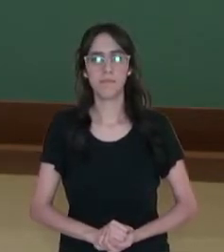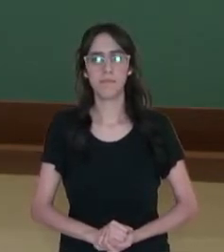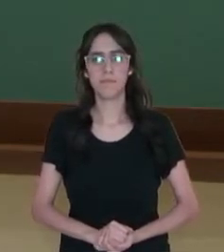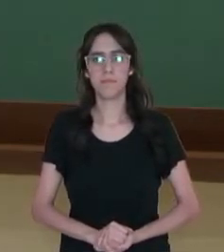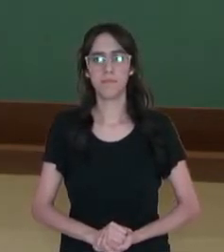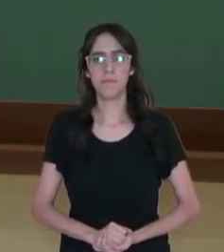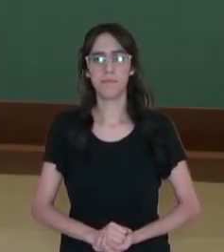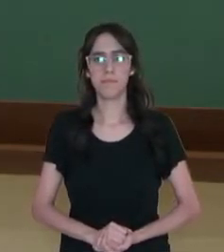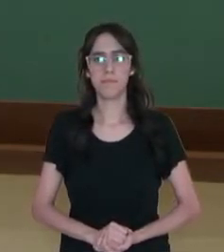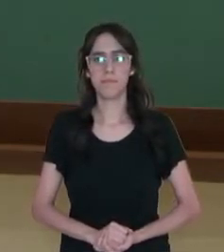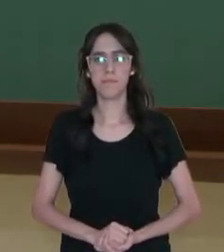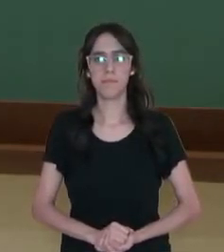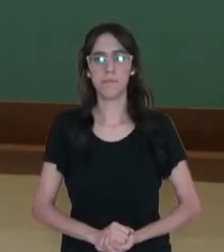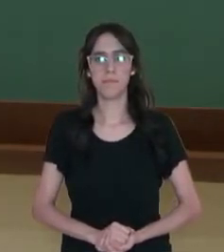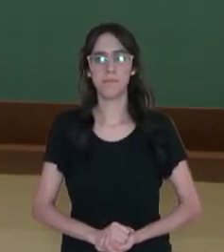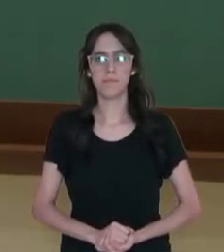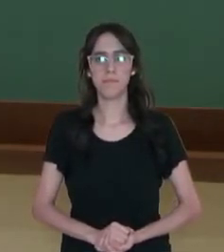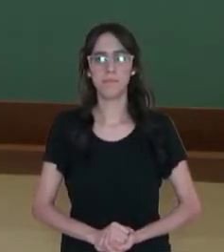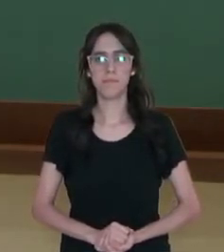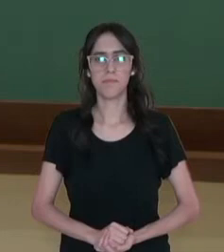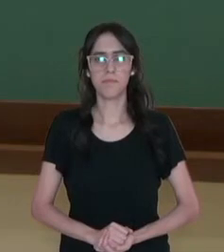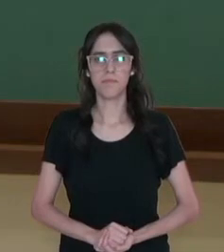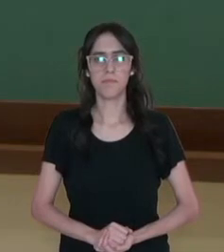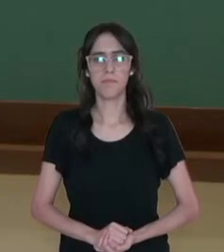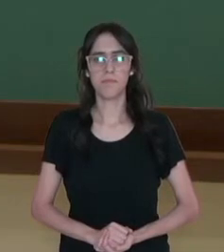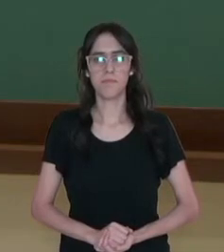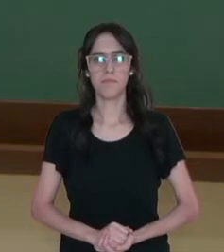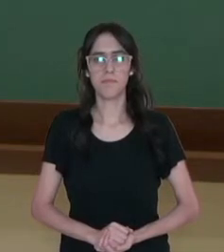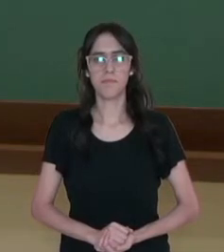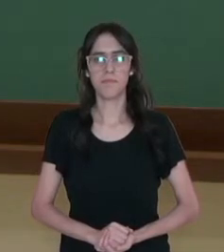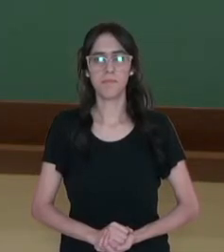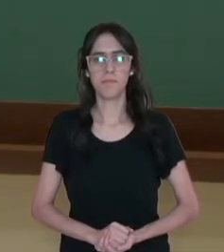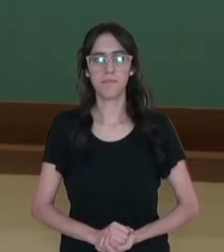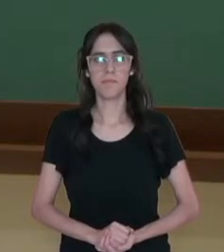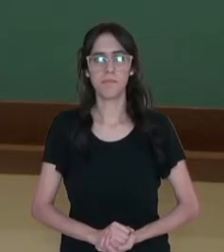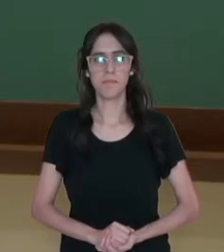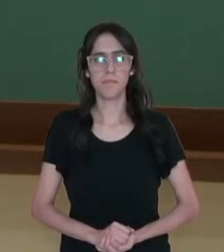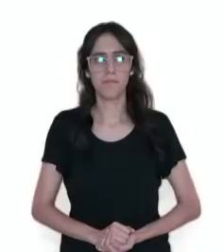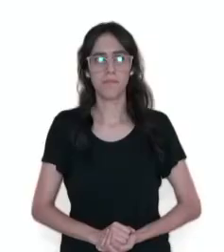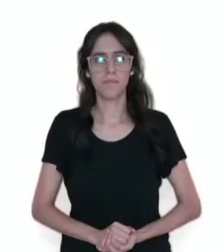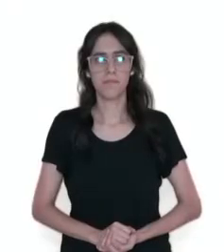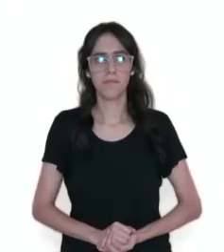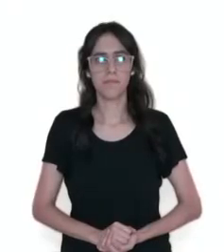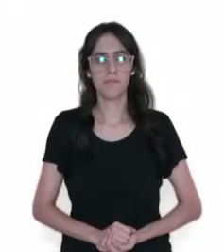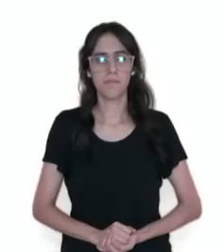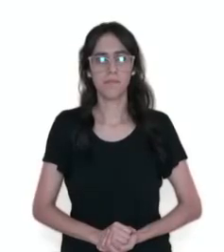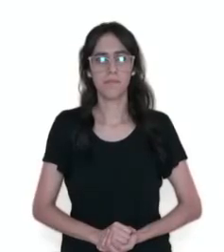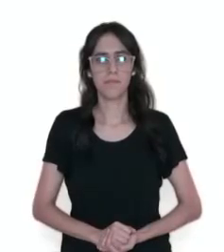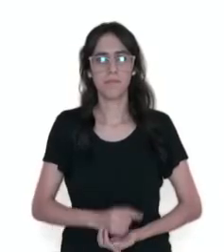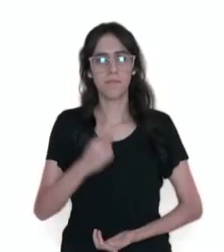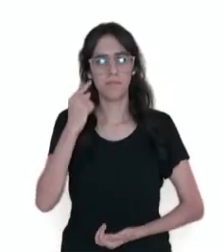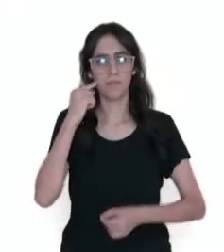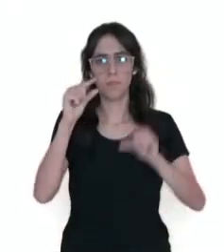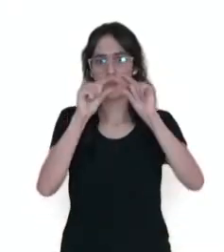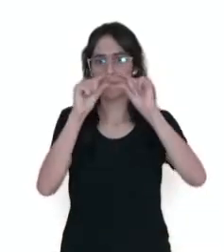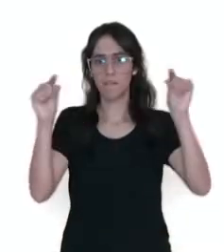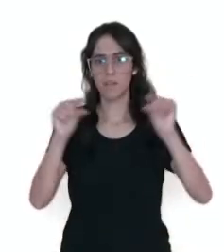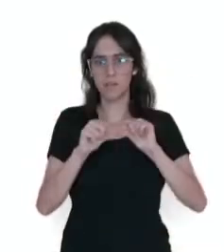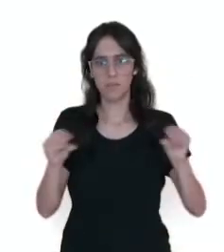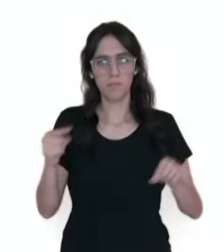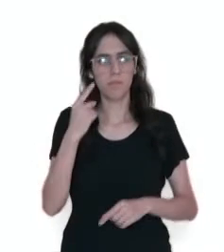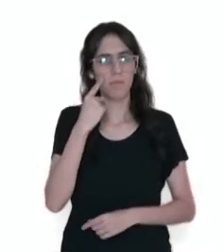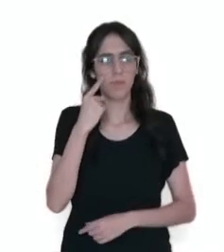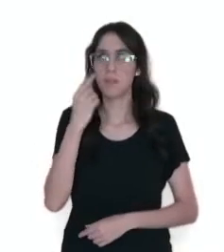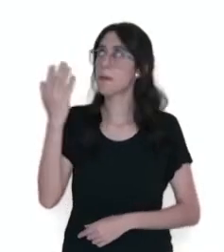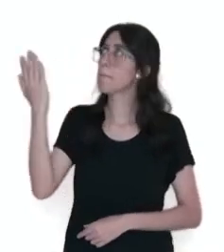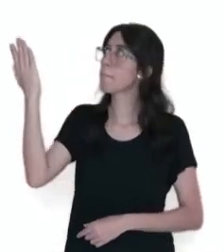que lhe dão el significado léxico. Temos acá pienso viajar, el verbo